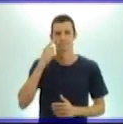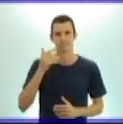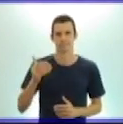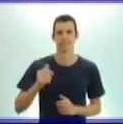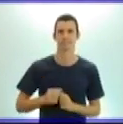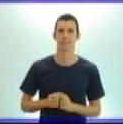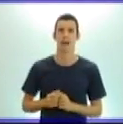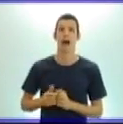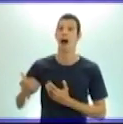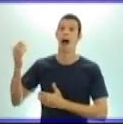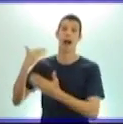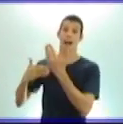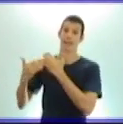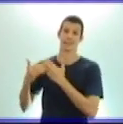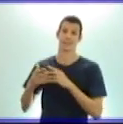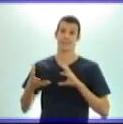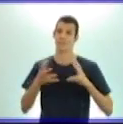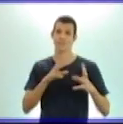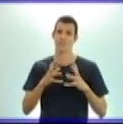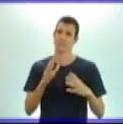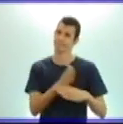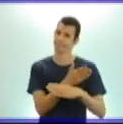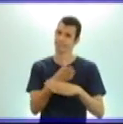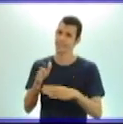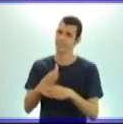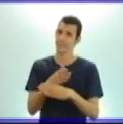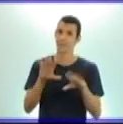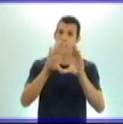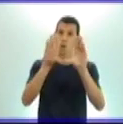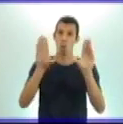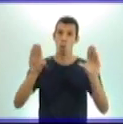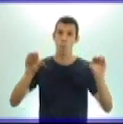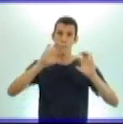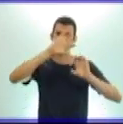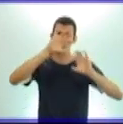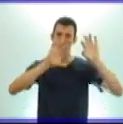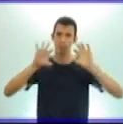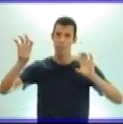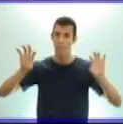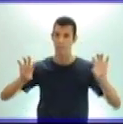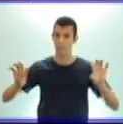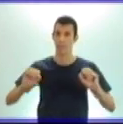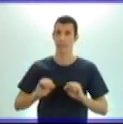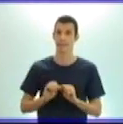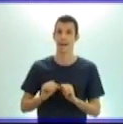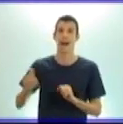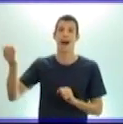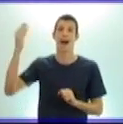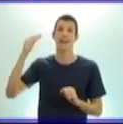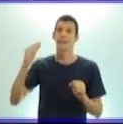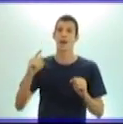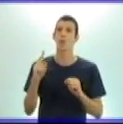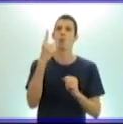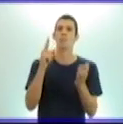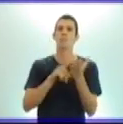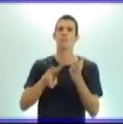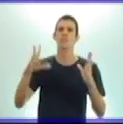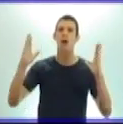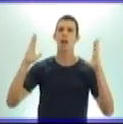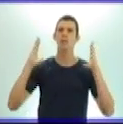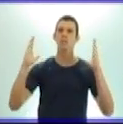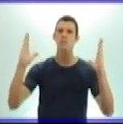división político-administrativa, estos lugares estaban en la antigua provincia de Las Villas y